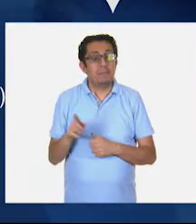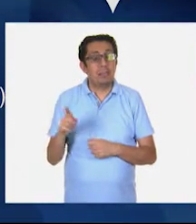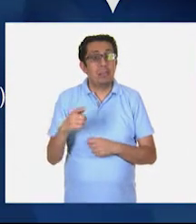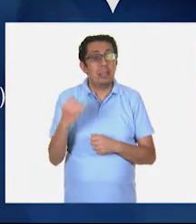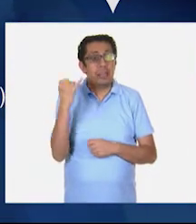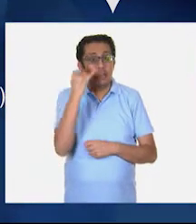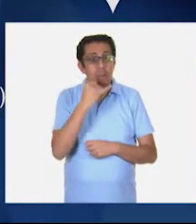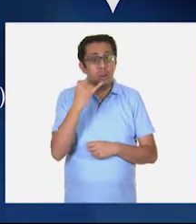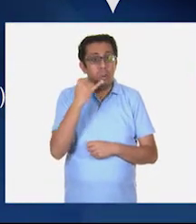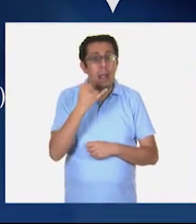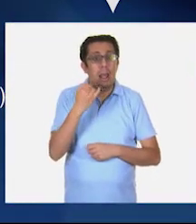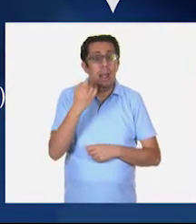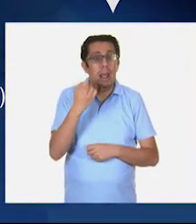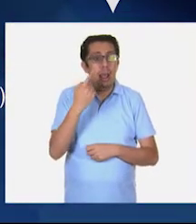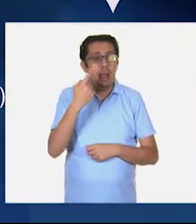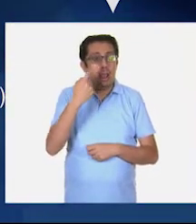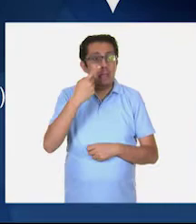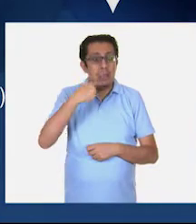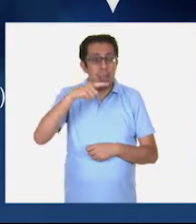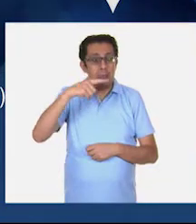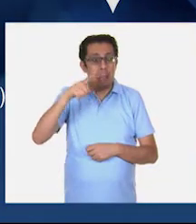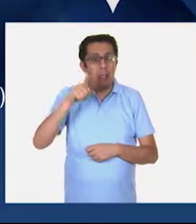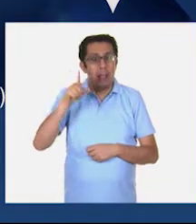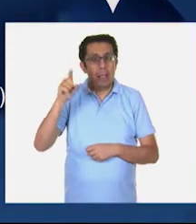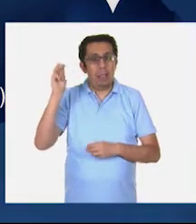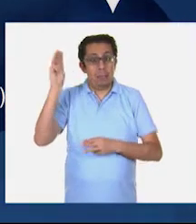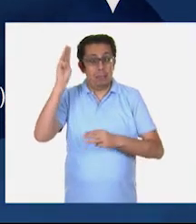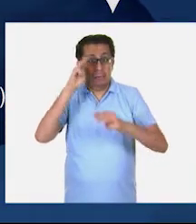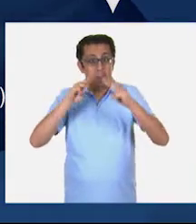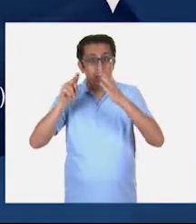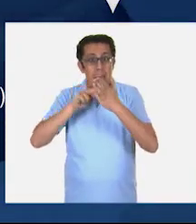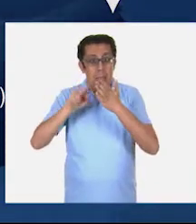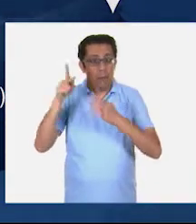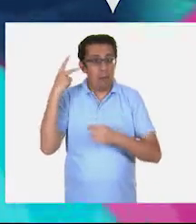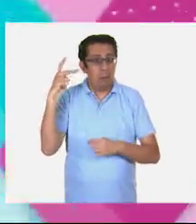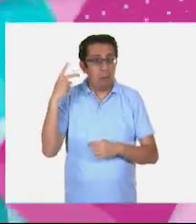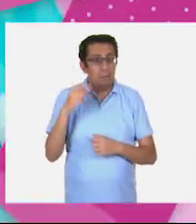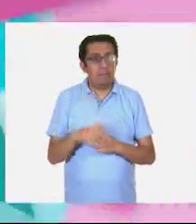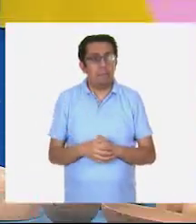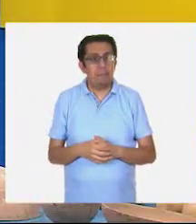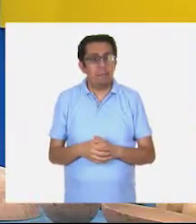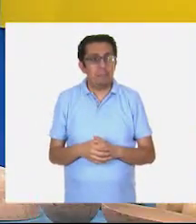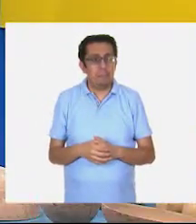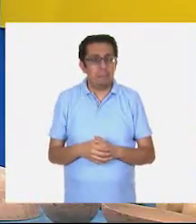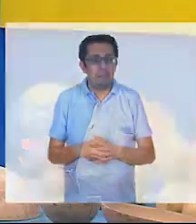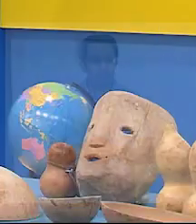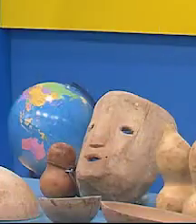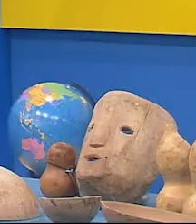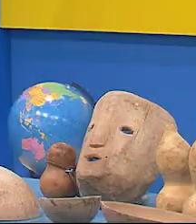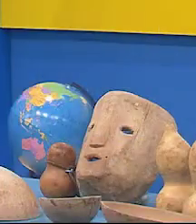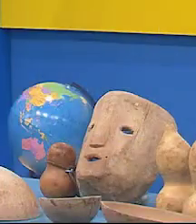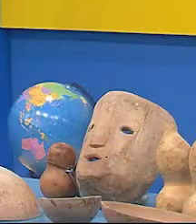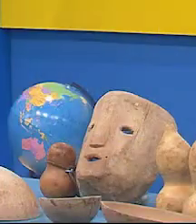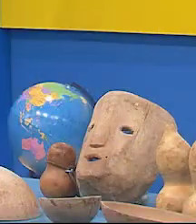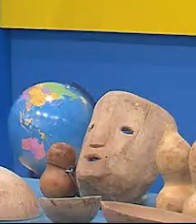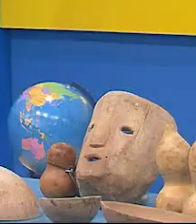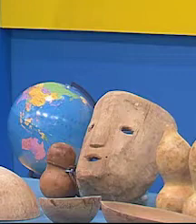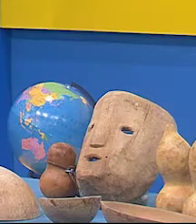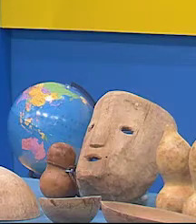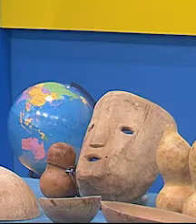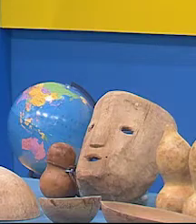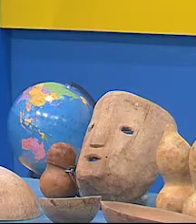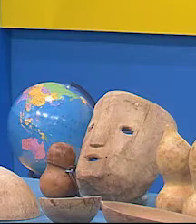náhuatl de la Sierra Negra de Puebla. Dios cojena, ni ya goshinina, nistingo